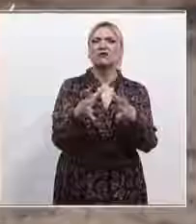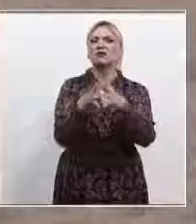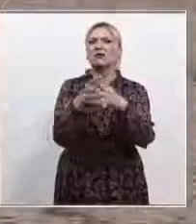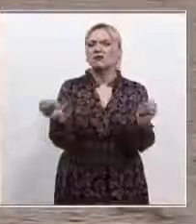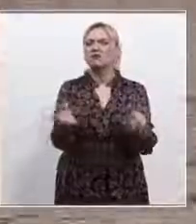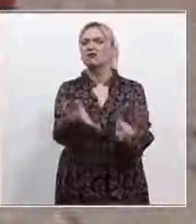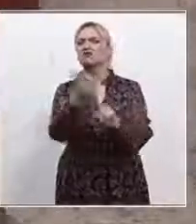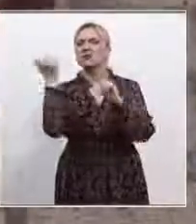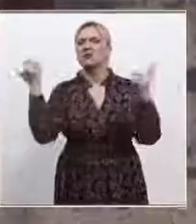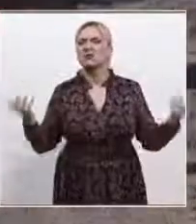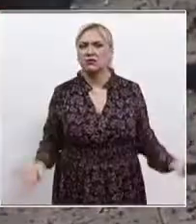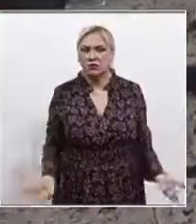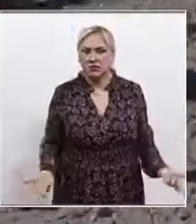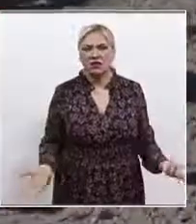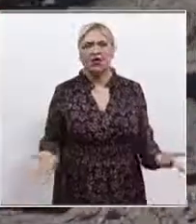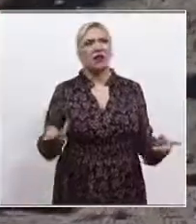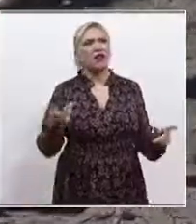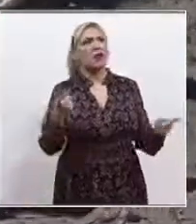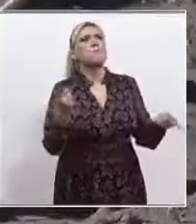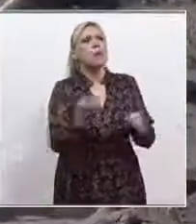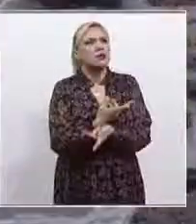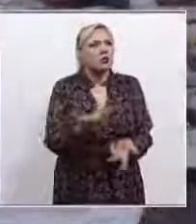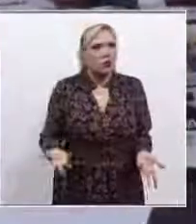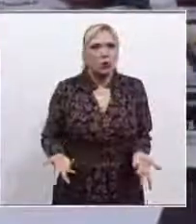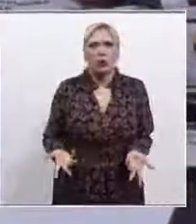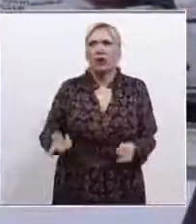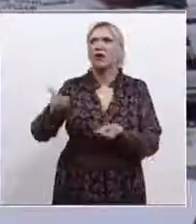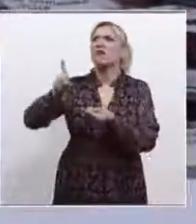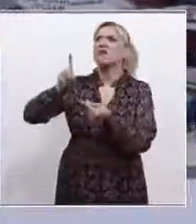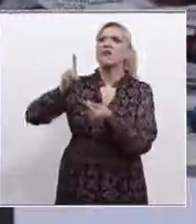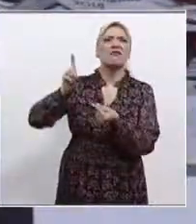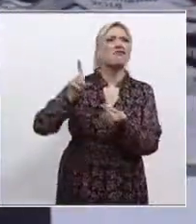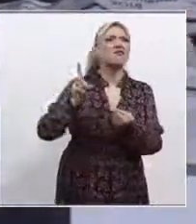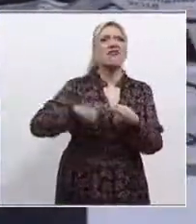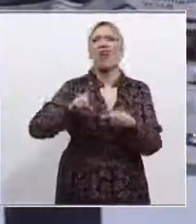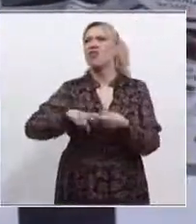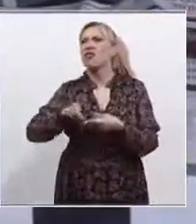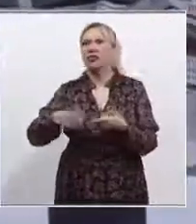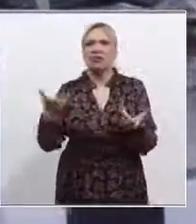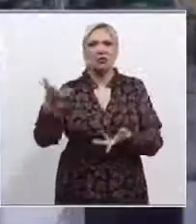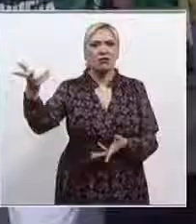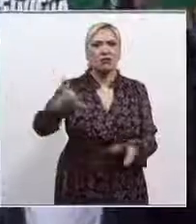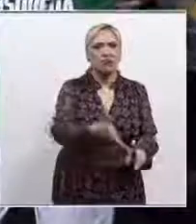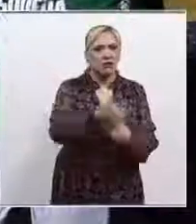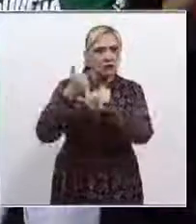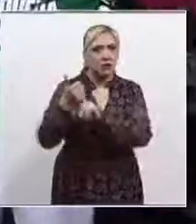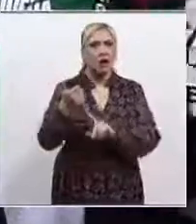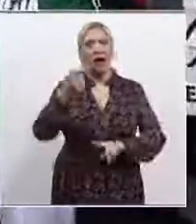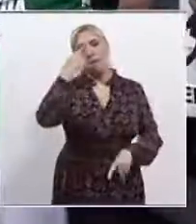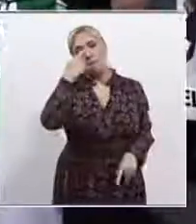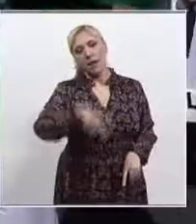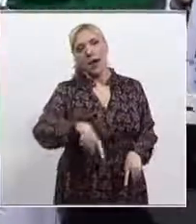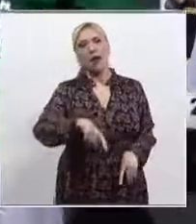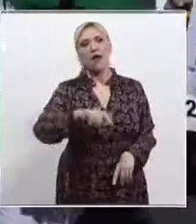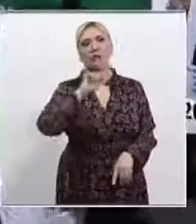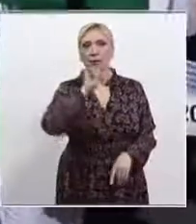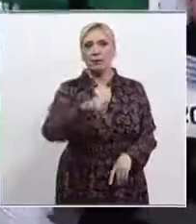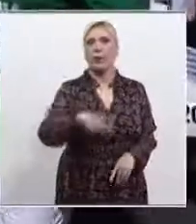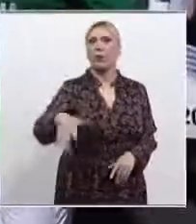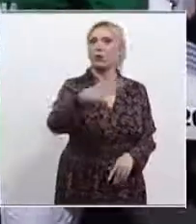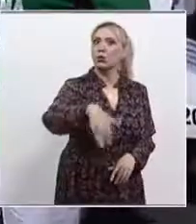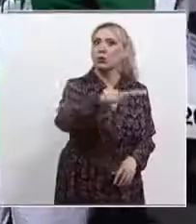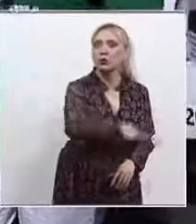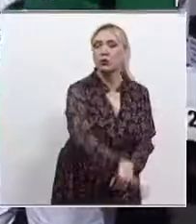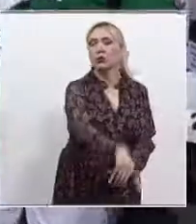lo que ocurrió, quiénes son los responsables, tener acceso a la información que permita su localización, lo que implica su búsqueda y